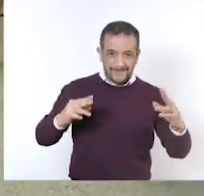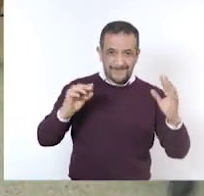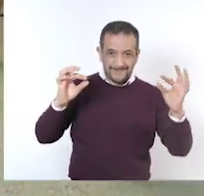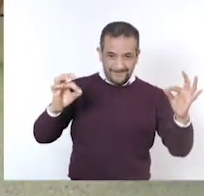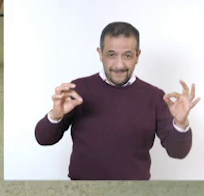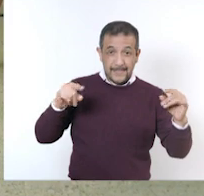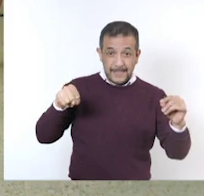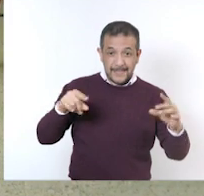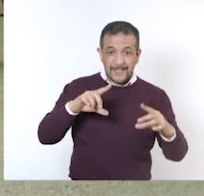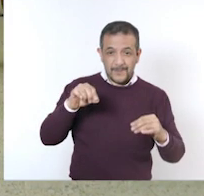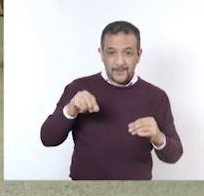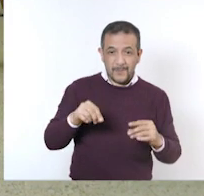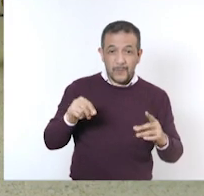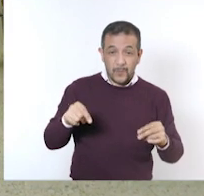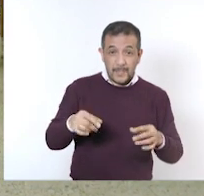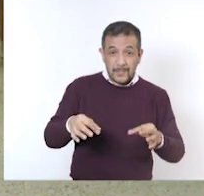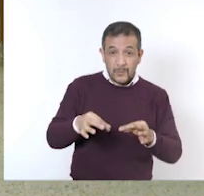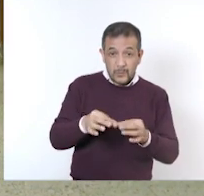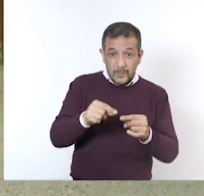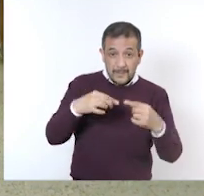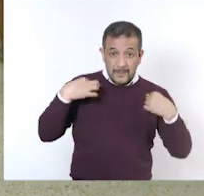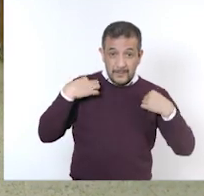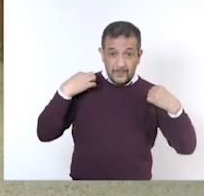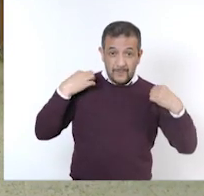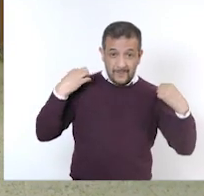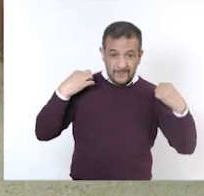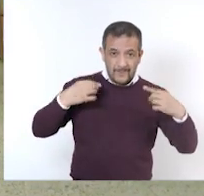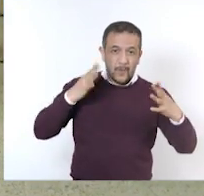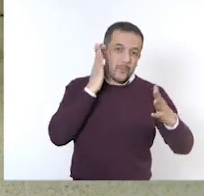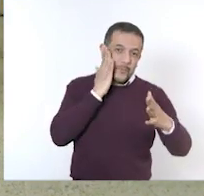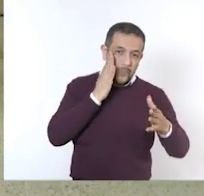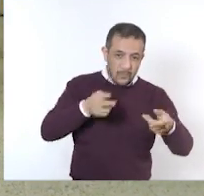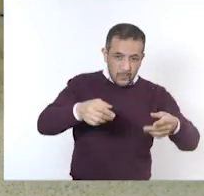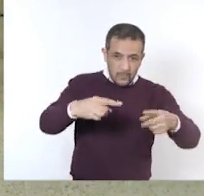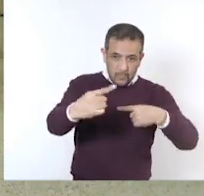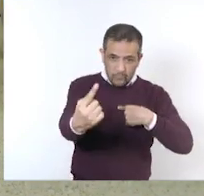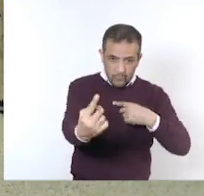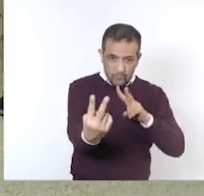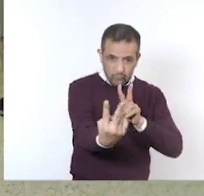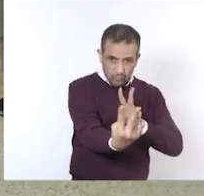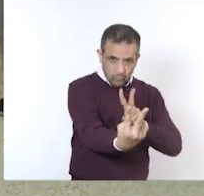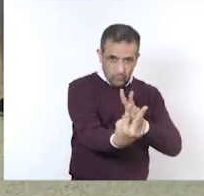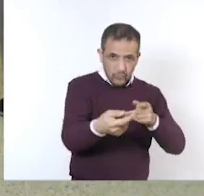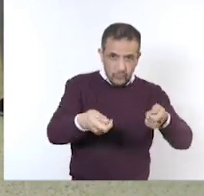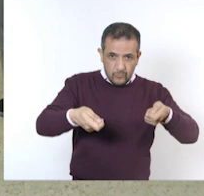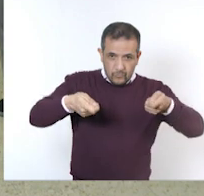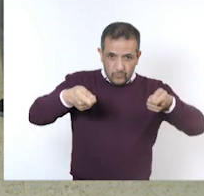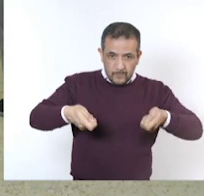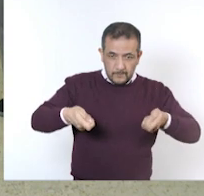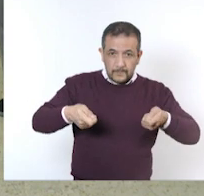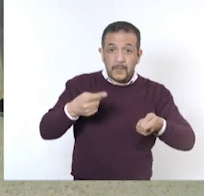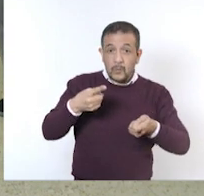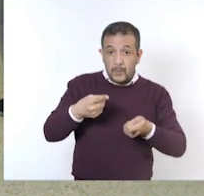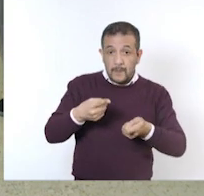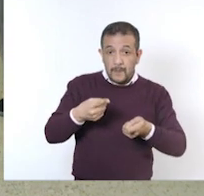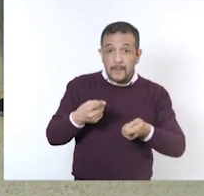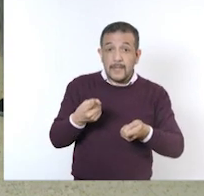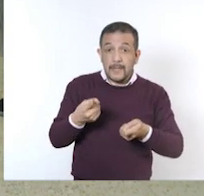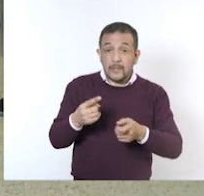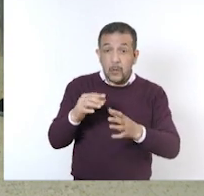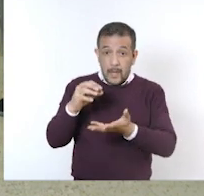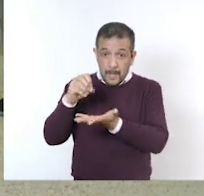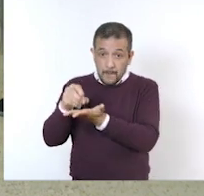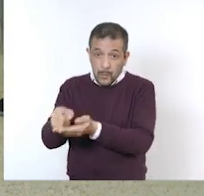Por parejas, sostendrán una toalla por las esquinas y se colocarán de lados opuestos a la red. Con la